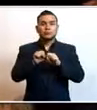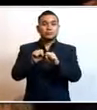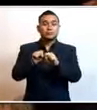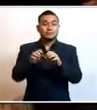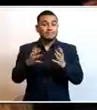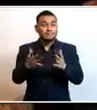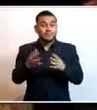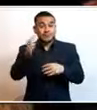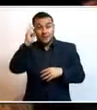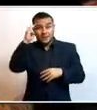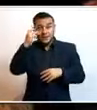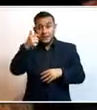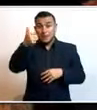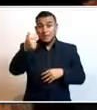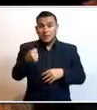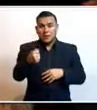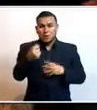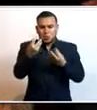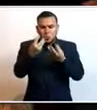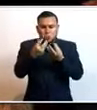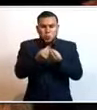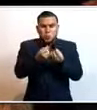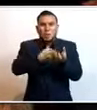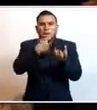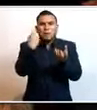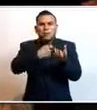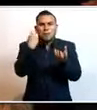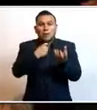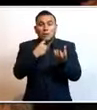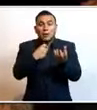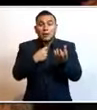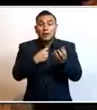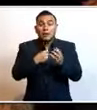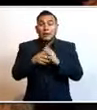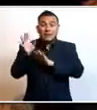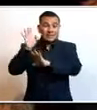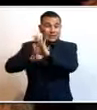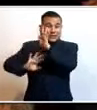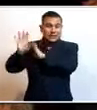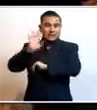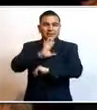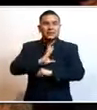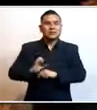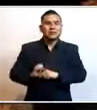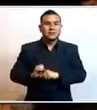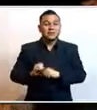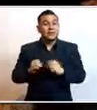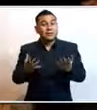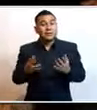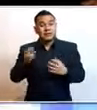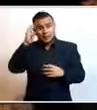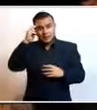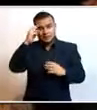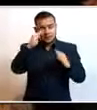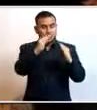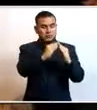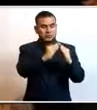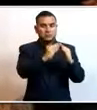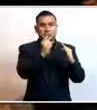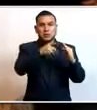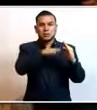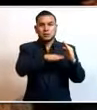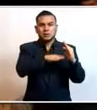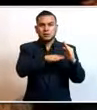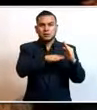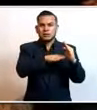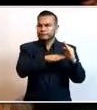El mes con menos homicidios que tenemos en registros en toda la historia de El Salvador. Ah, que están en cuarentena, dicen. No es